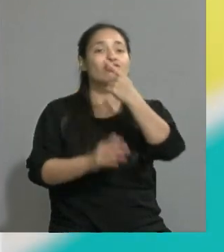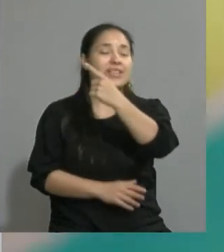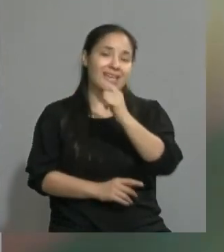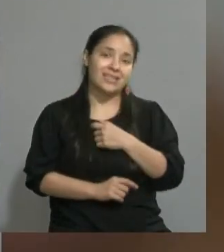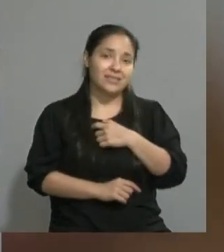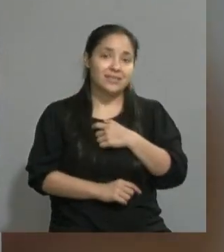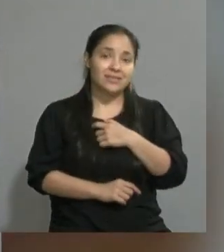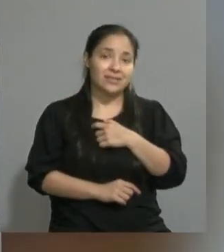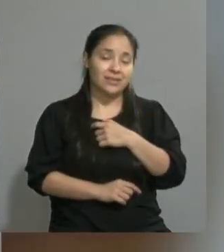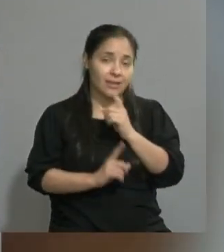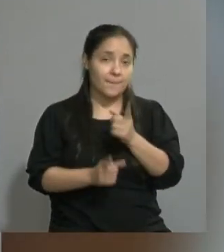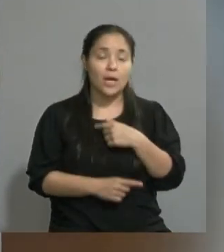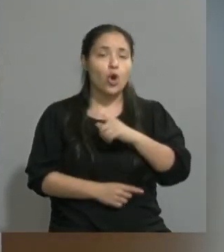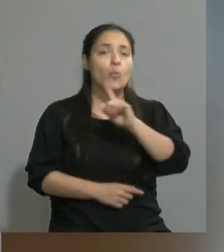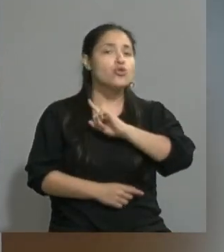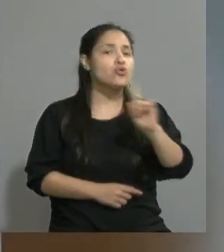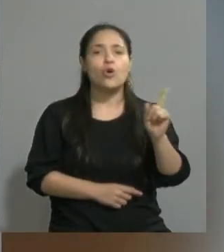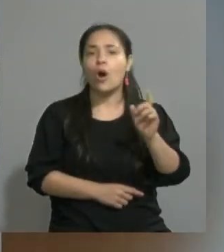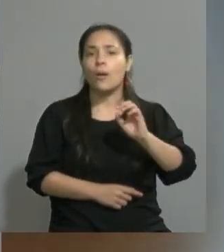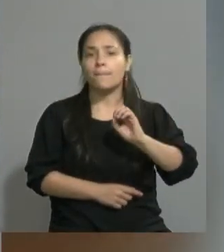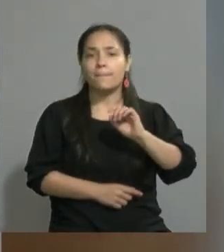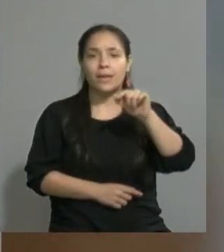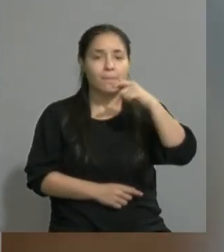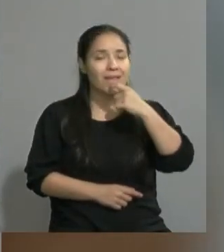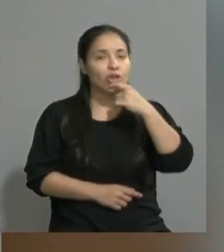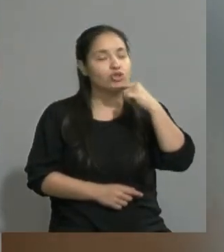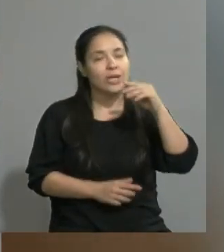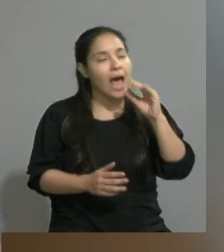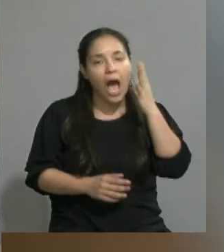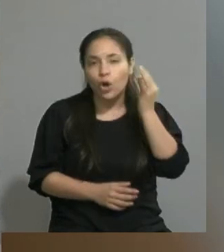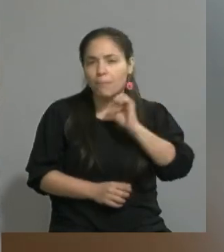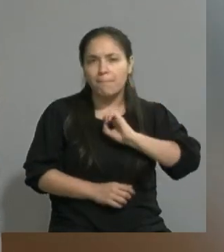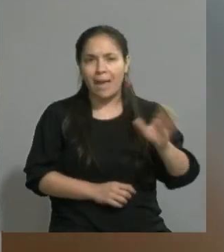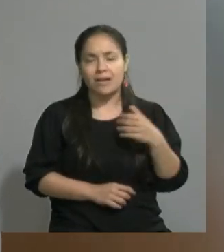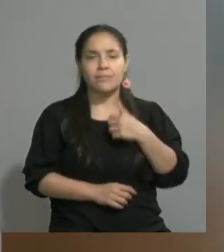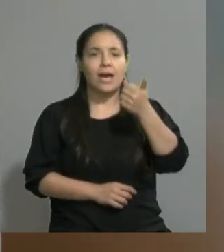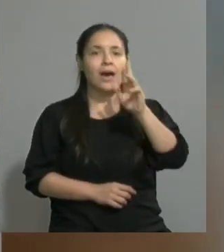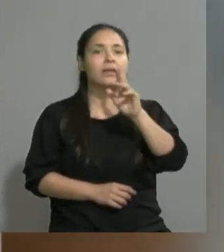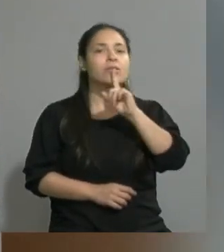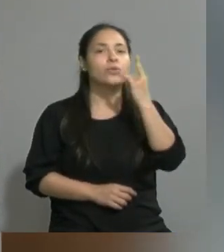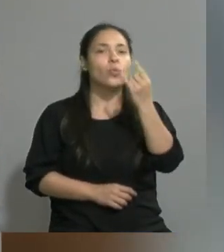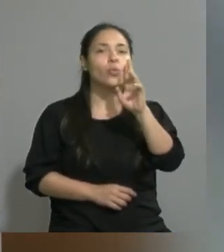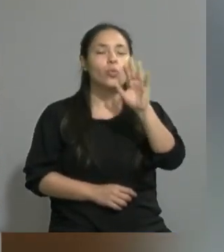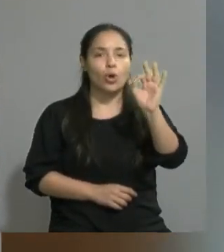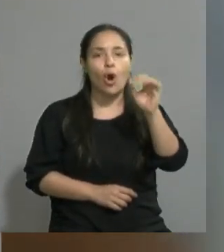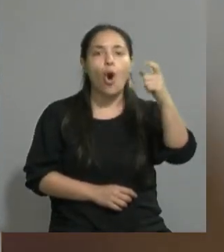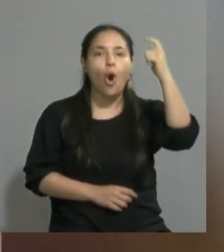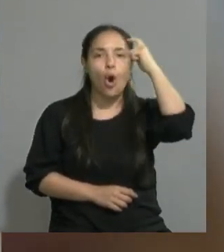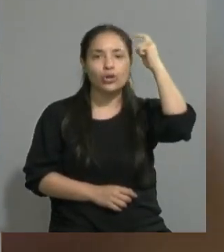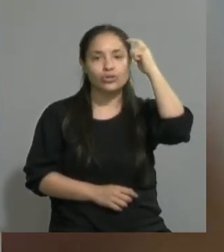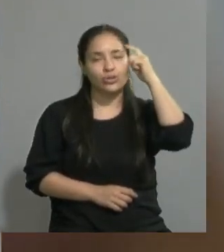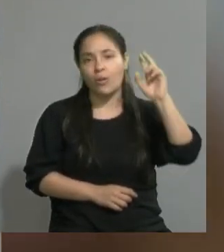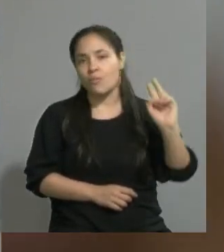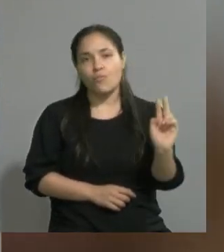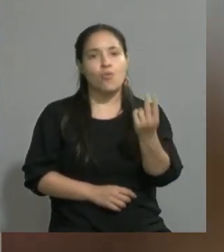no pasó, y esto es una mancha muy negra que tenemos los mendocinos, con Arturo, con el oso, que lo dejamos morir ahí